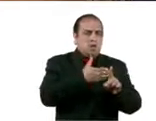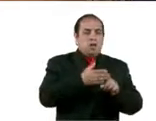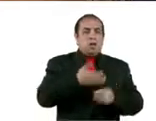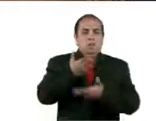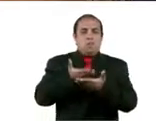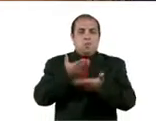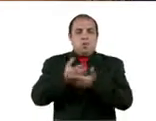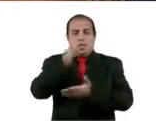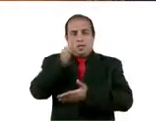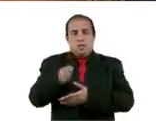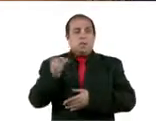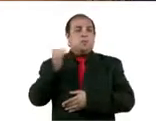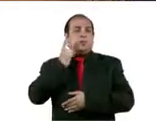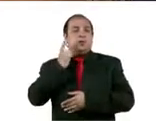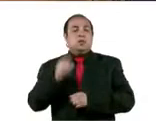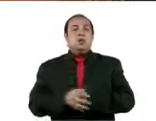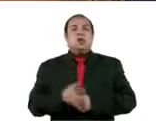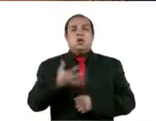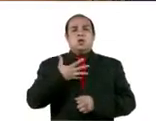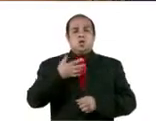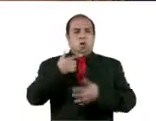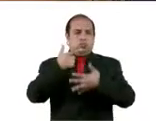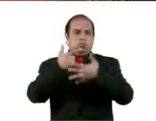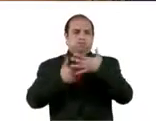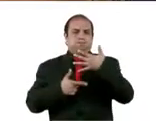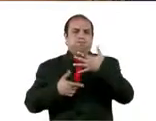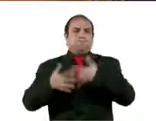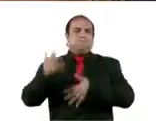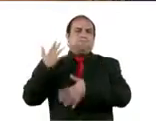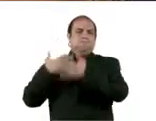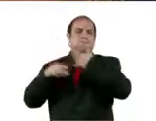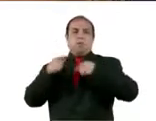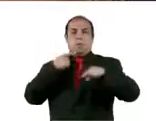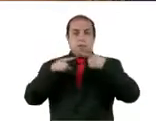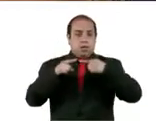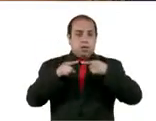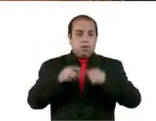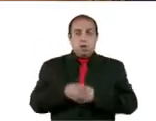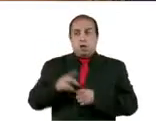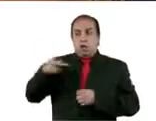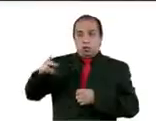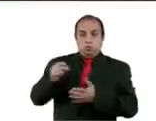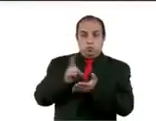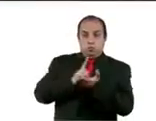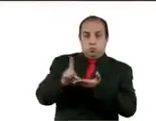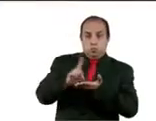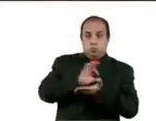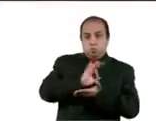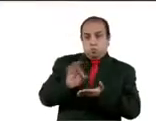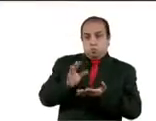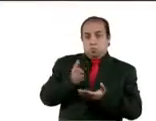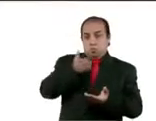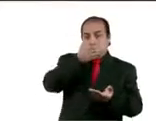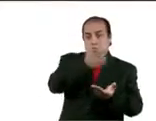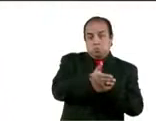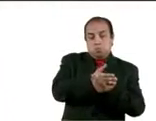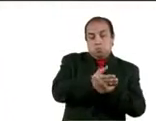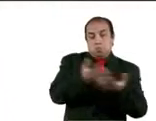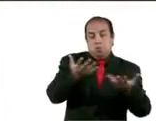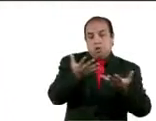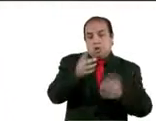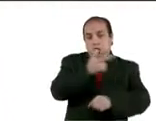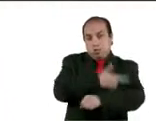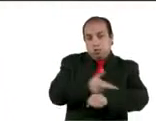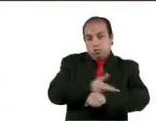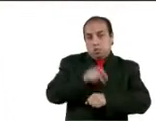diputados y hubo una serie de pláticas. Por supuesto que están en su derecho de irse a las siguientes instancias y también, pues,